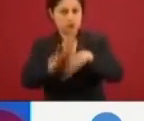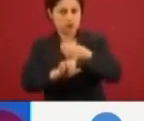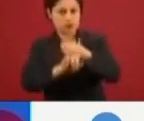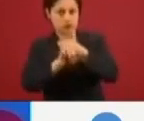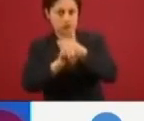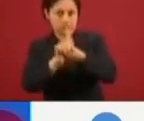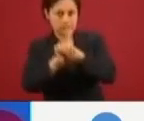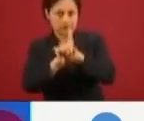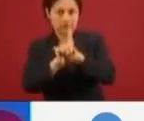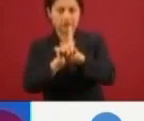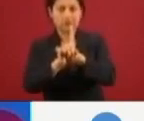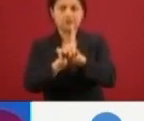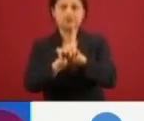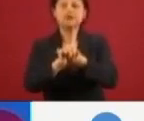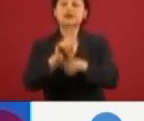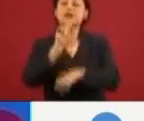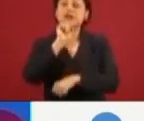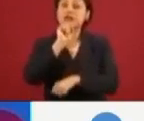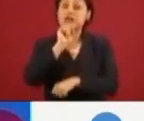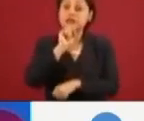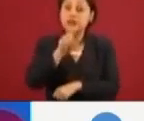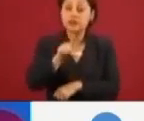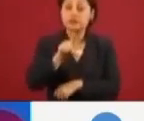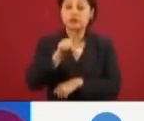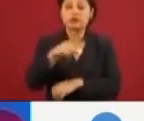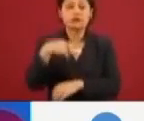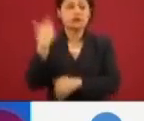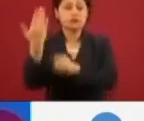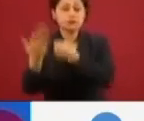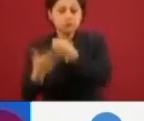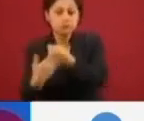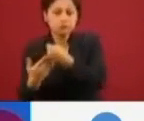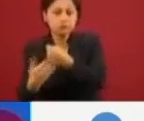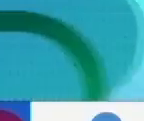endoscopías y urgencias de tipo abdominal, entre otras.